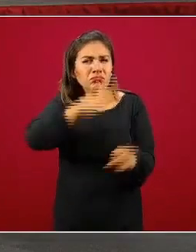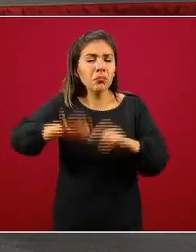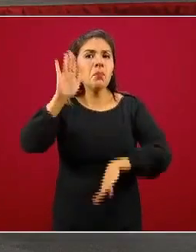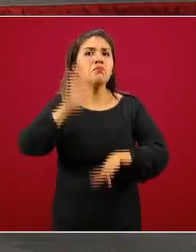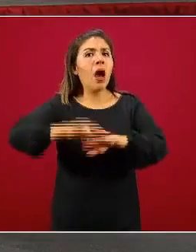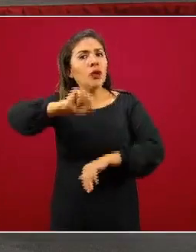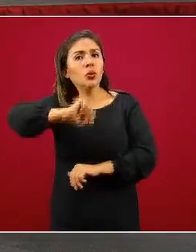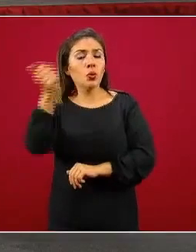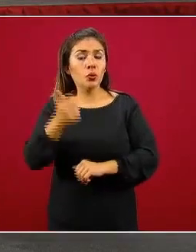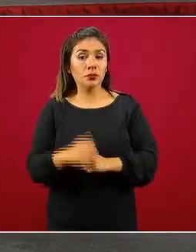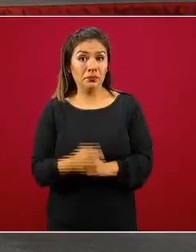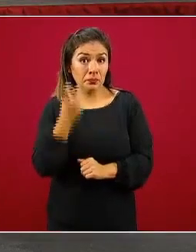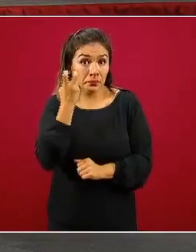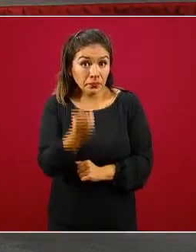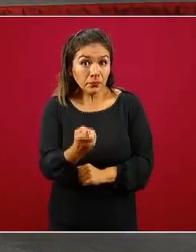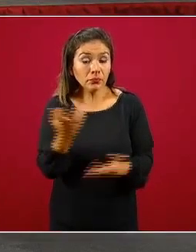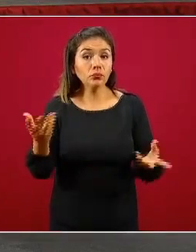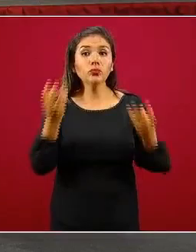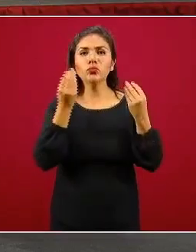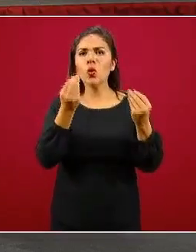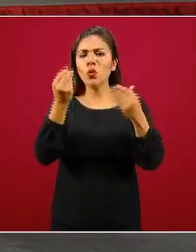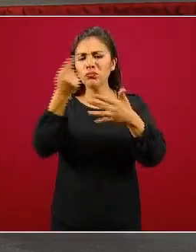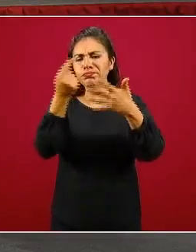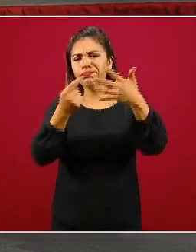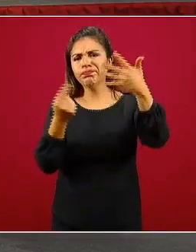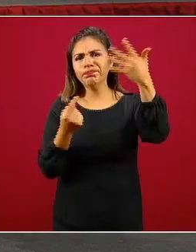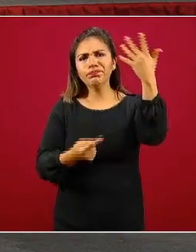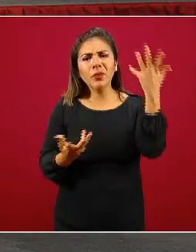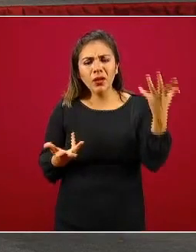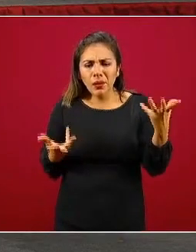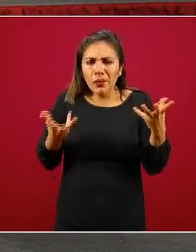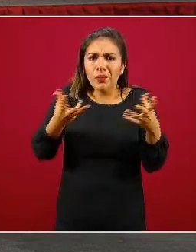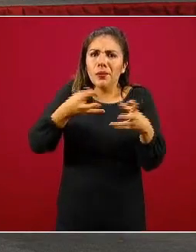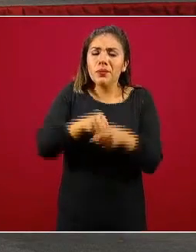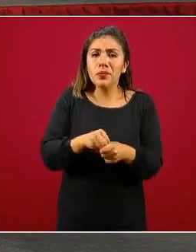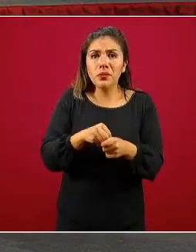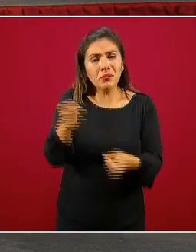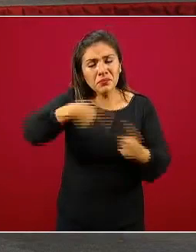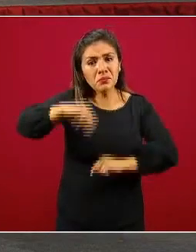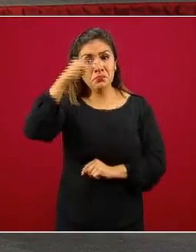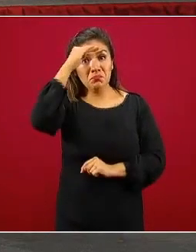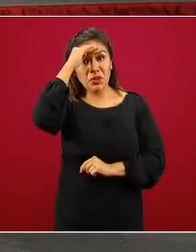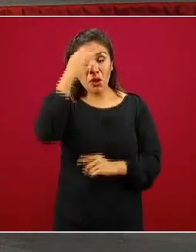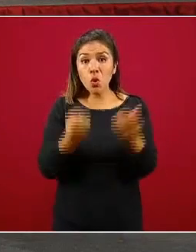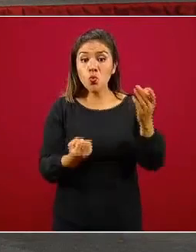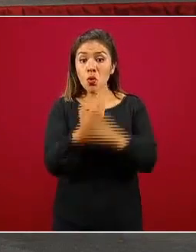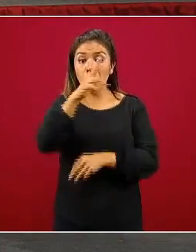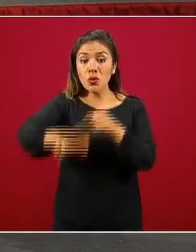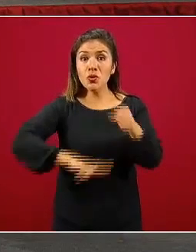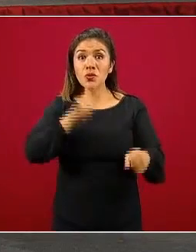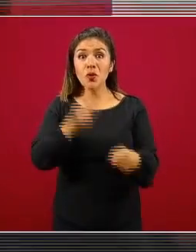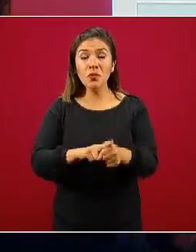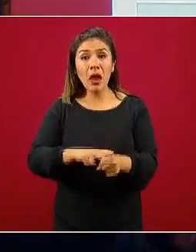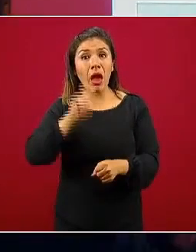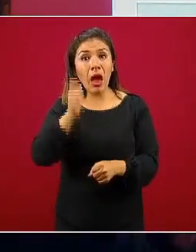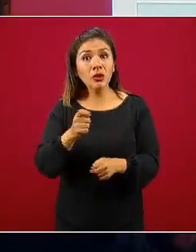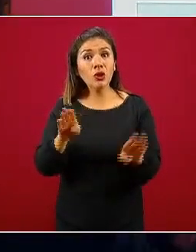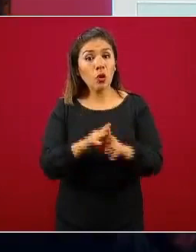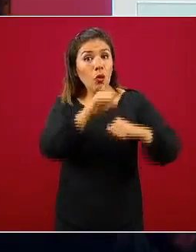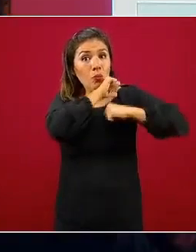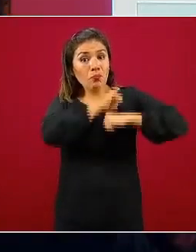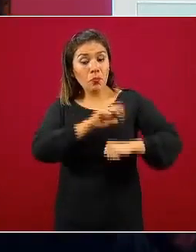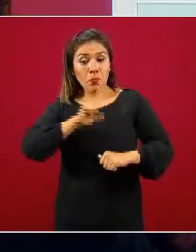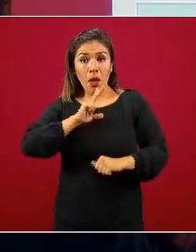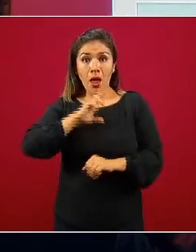pensar. En ese sentido, son muchos los elementos que se han ido conjugando para pensar que la nueva normalidad pasa por hacernos cargo de